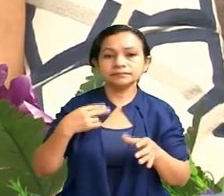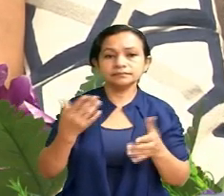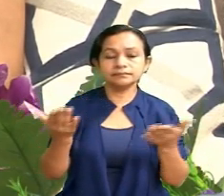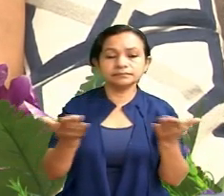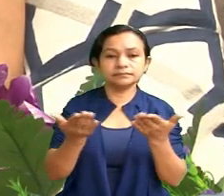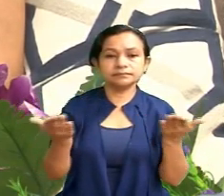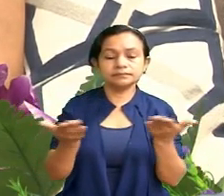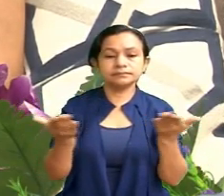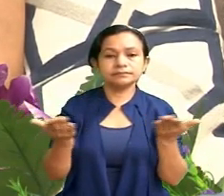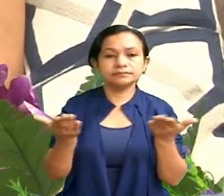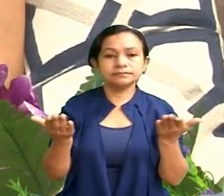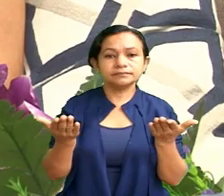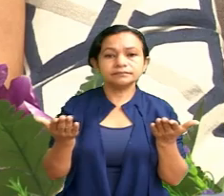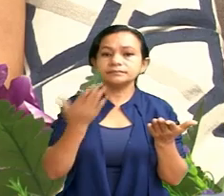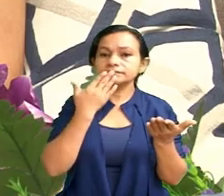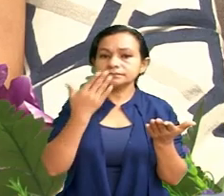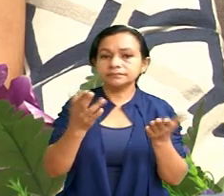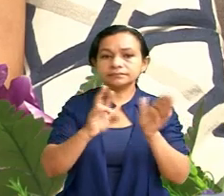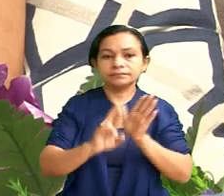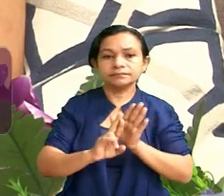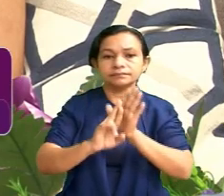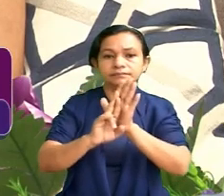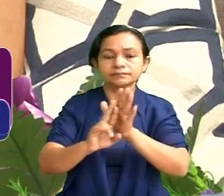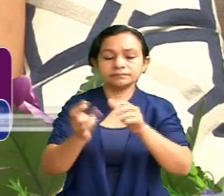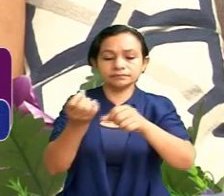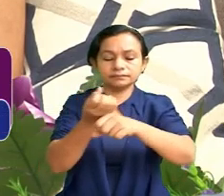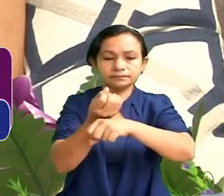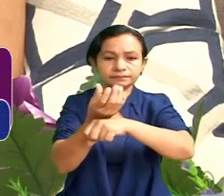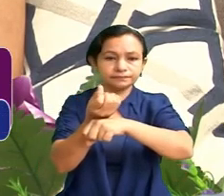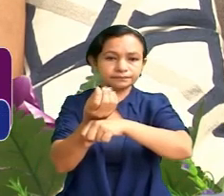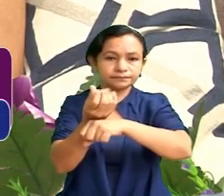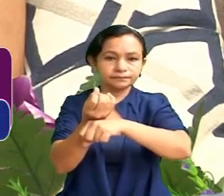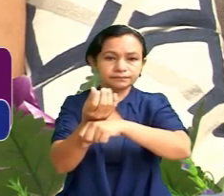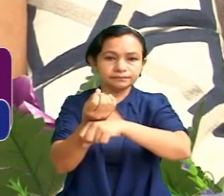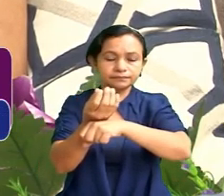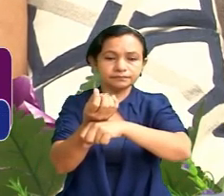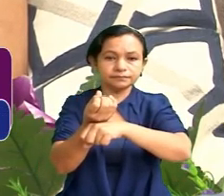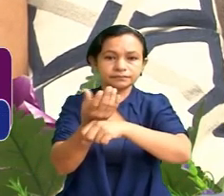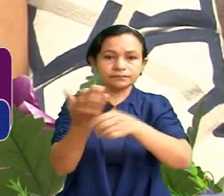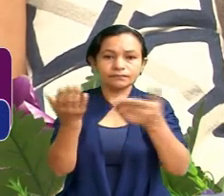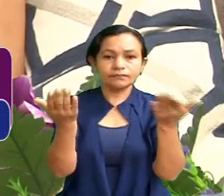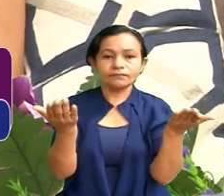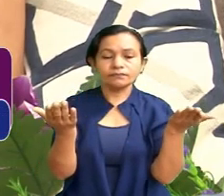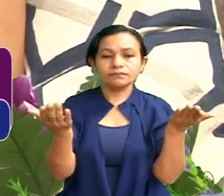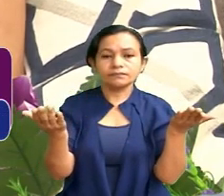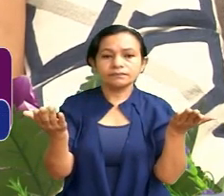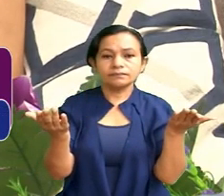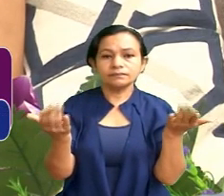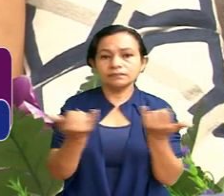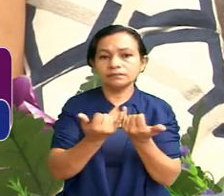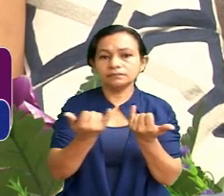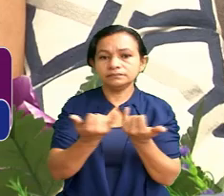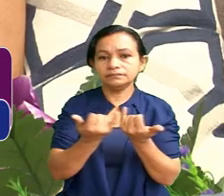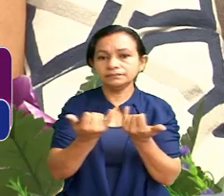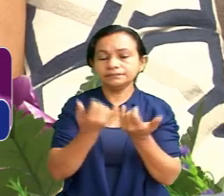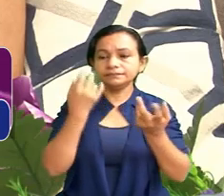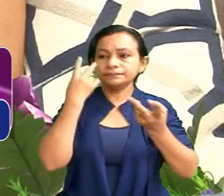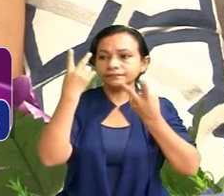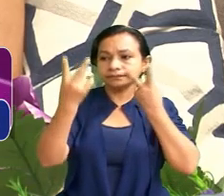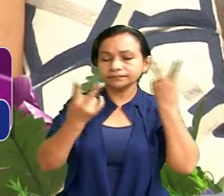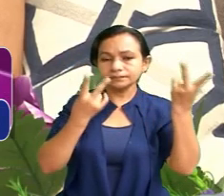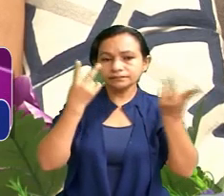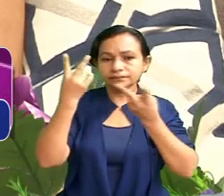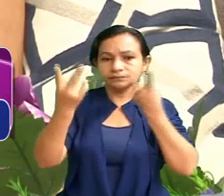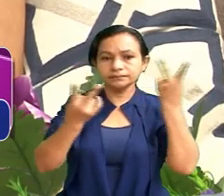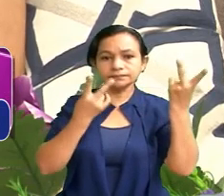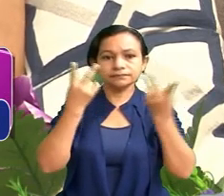comercial y tener buenos resultados las alcaldías en general como le explicaba hace un rato se preparan para recibir visitas cada